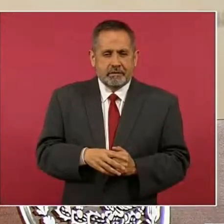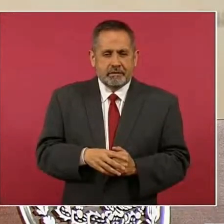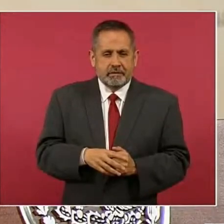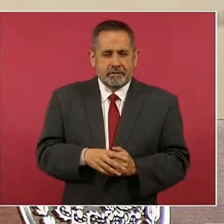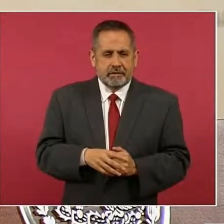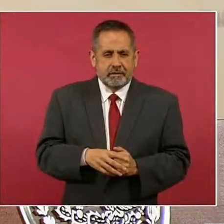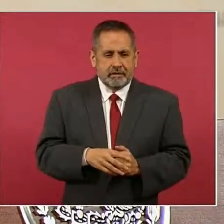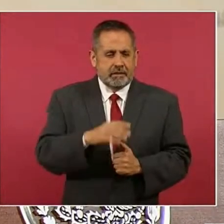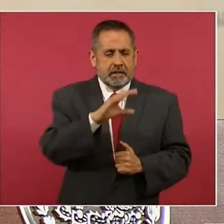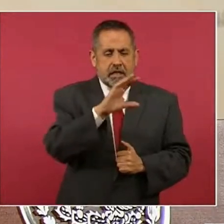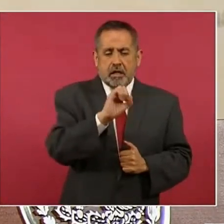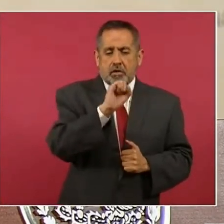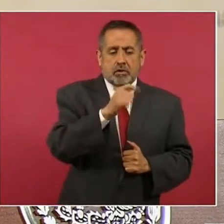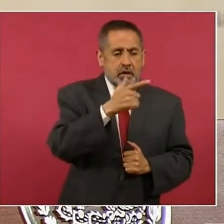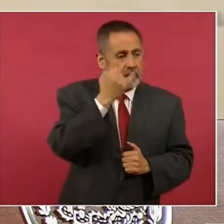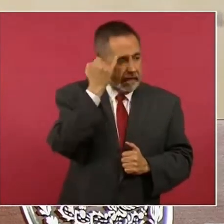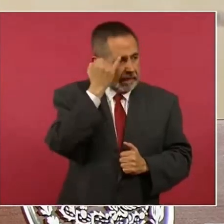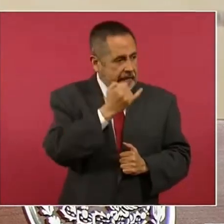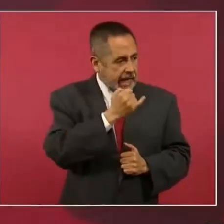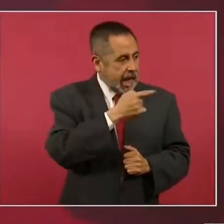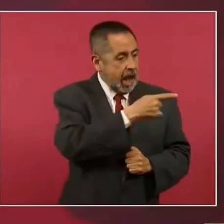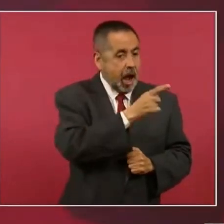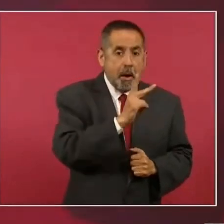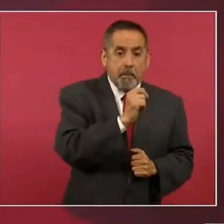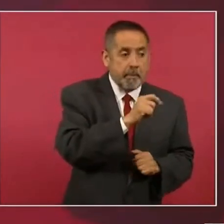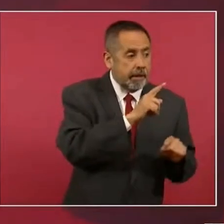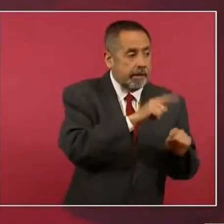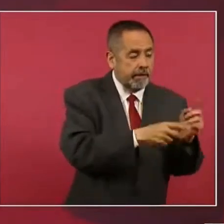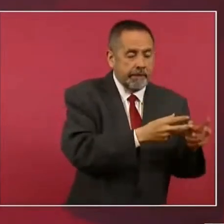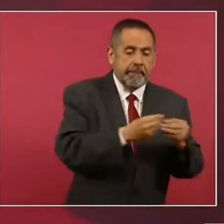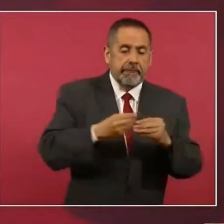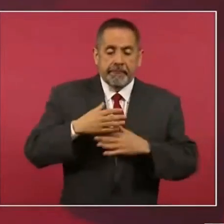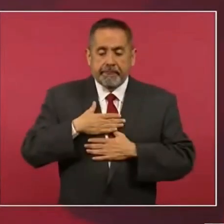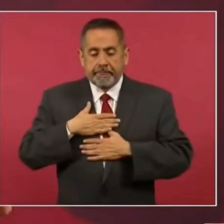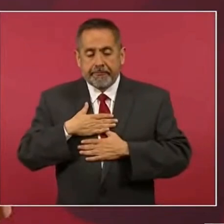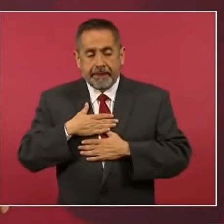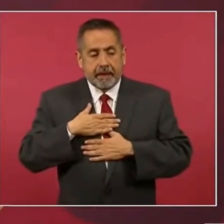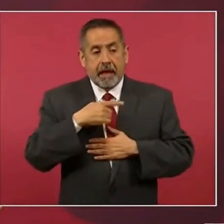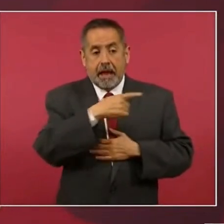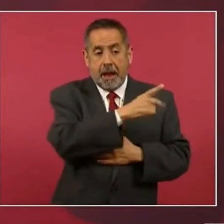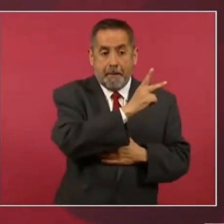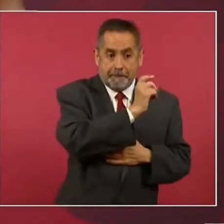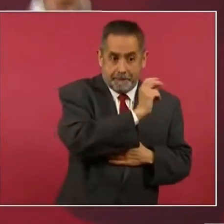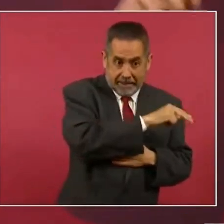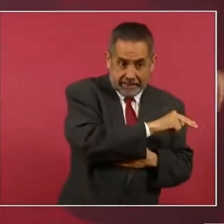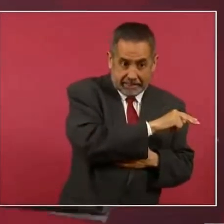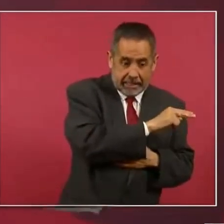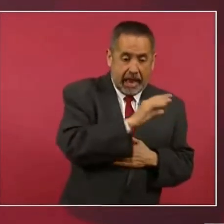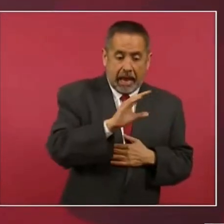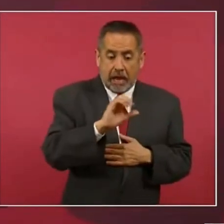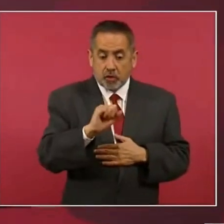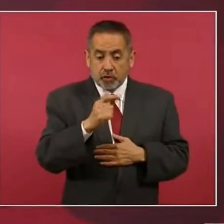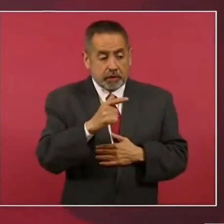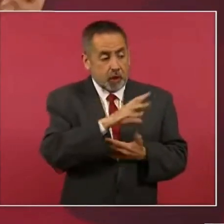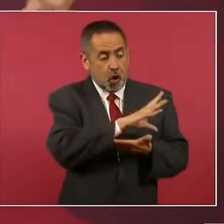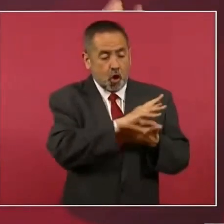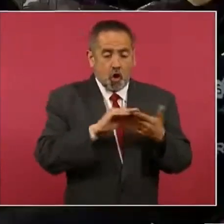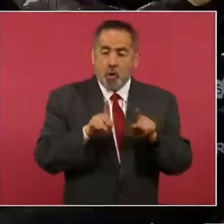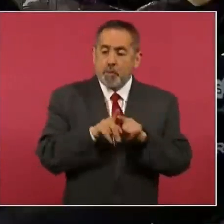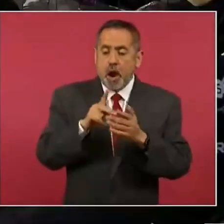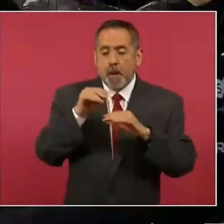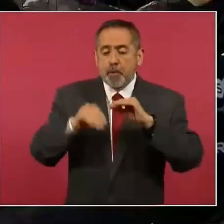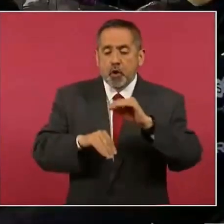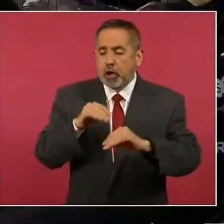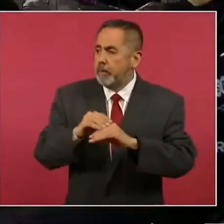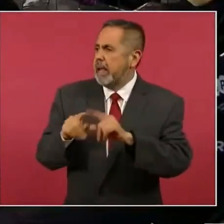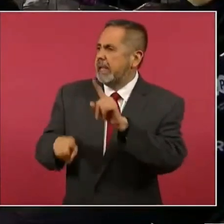quitó el programa o hizo suyo nuestro programa, y sí, en buena